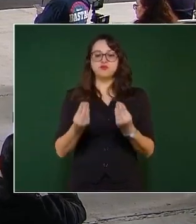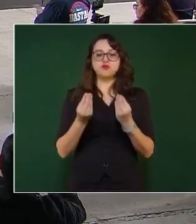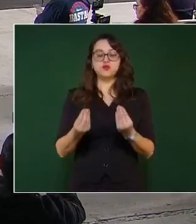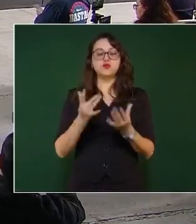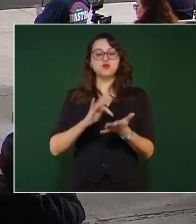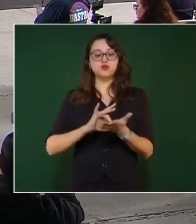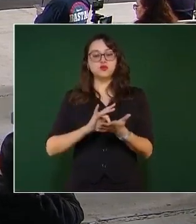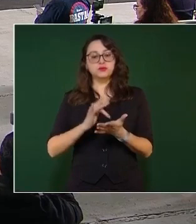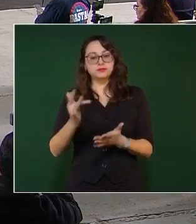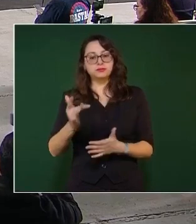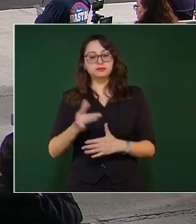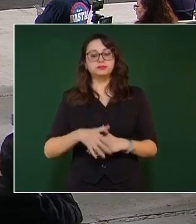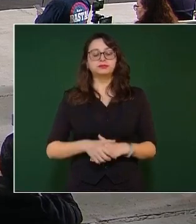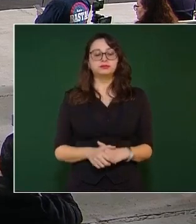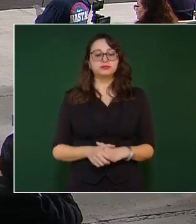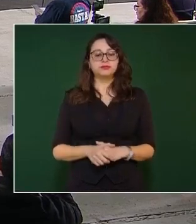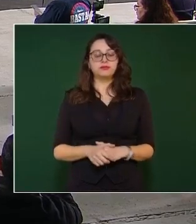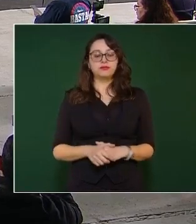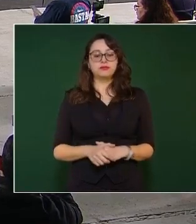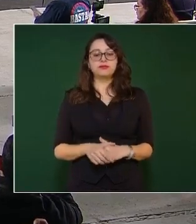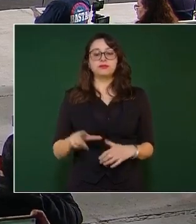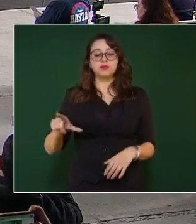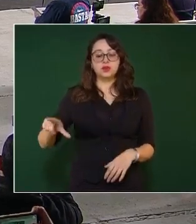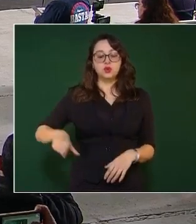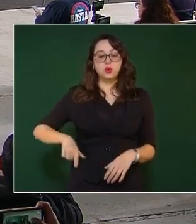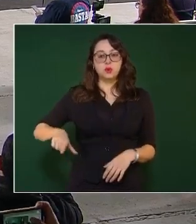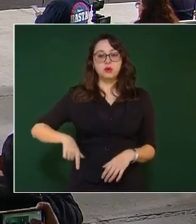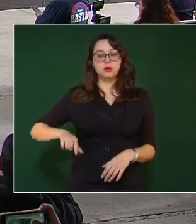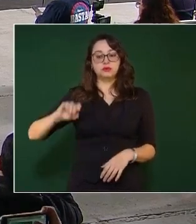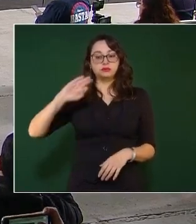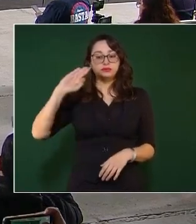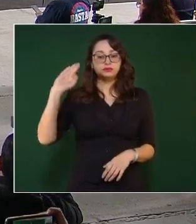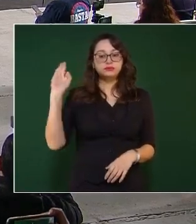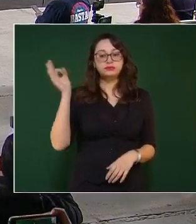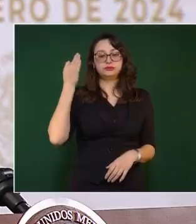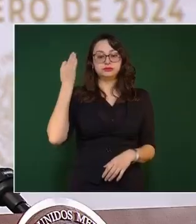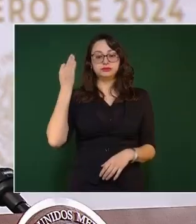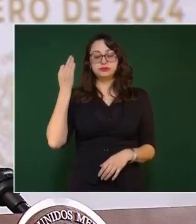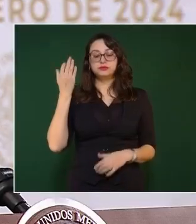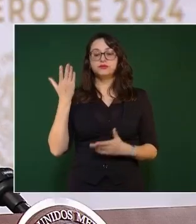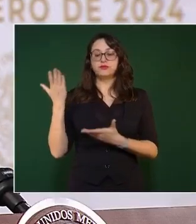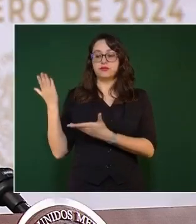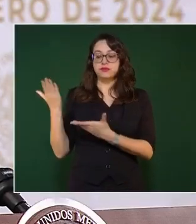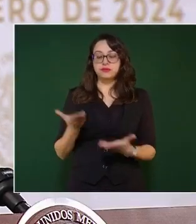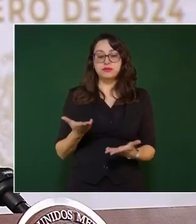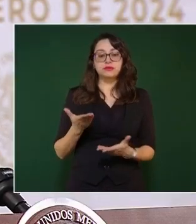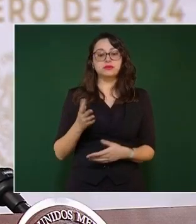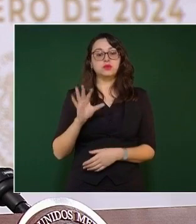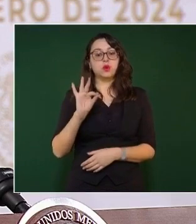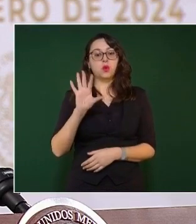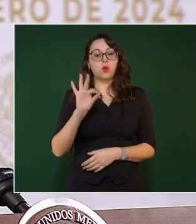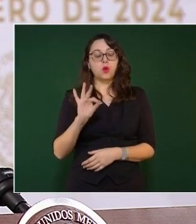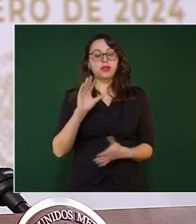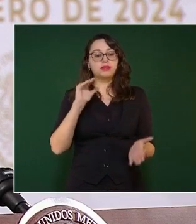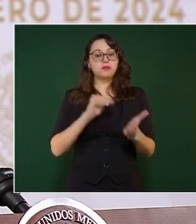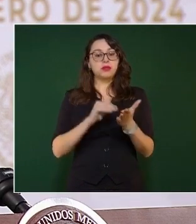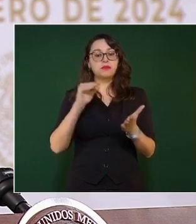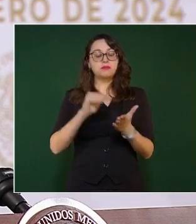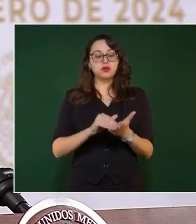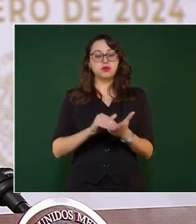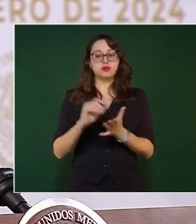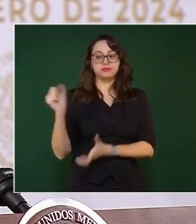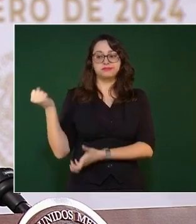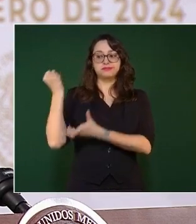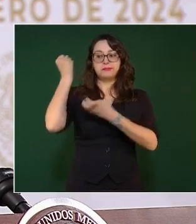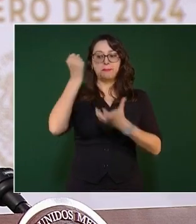lo que el gobierno federal, por iniciativa del señor presidente, ha apoyado cerca de 40 mil millones de pesos a proyectos